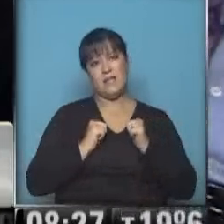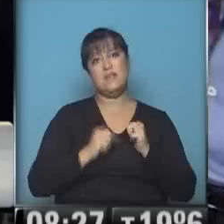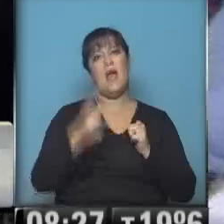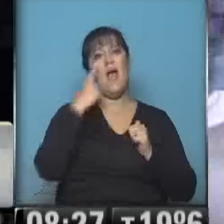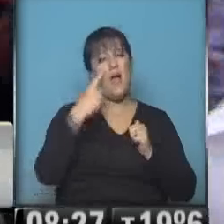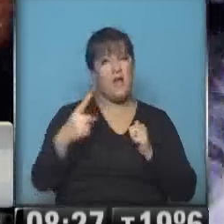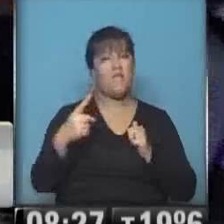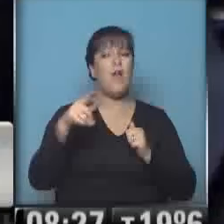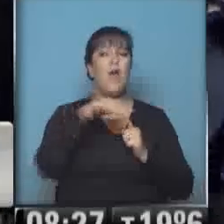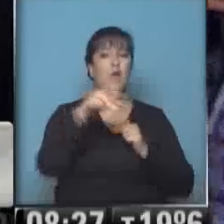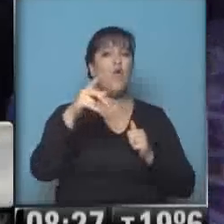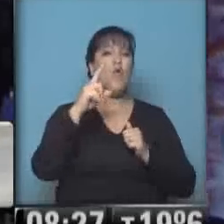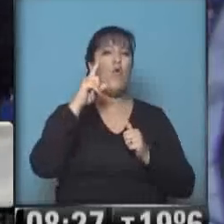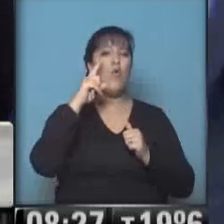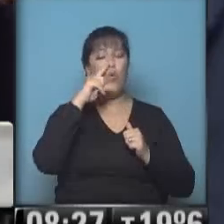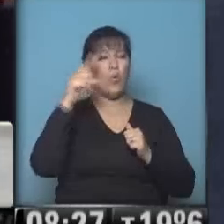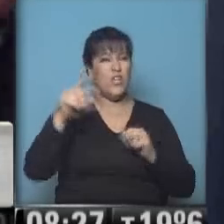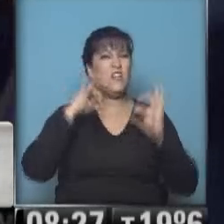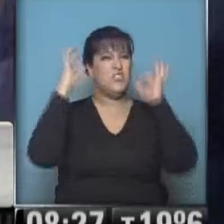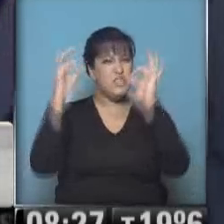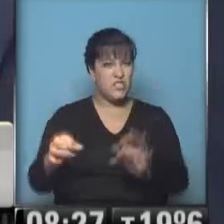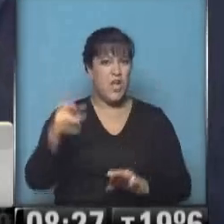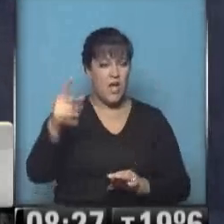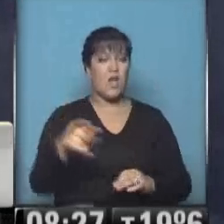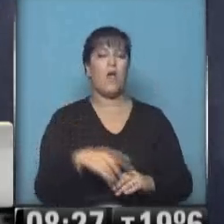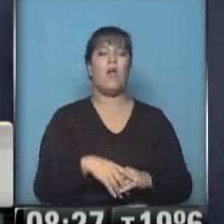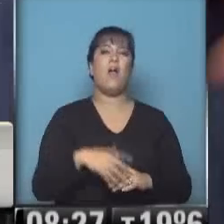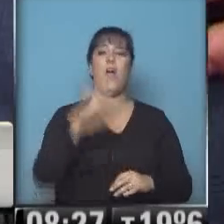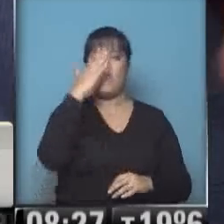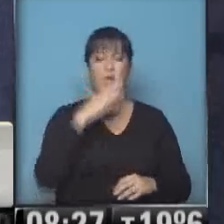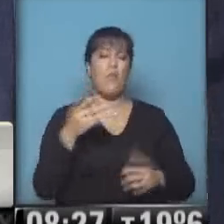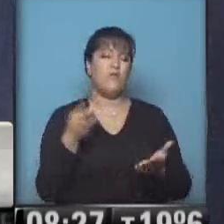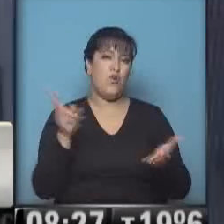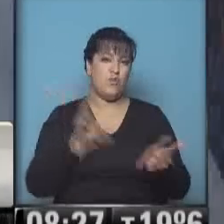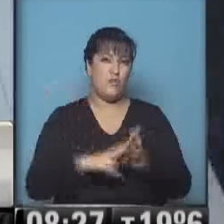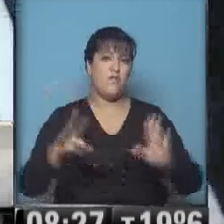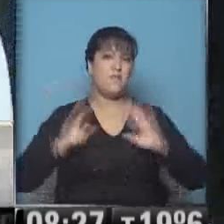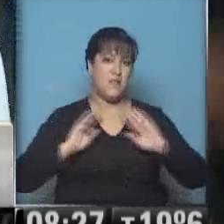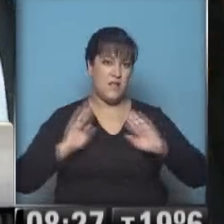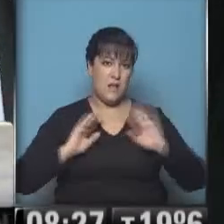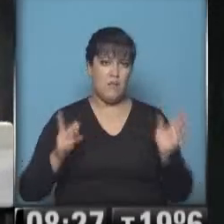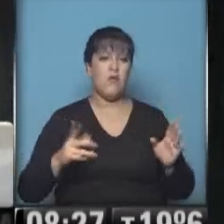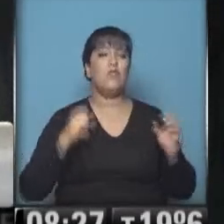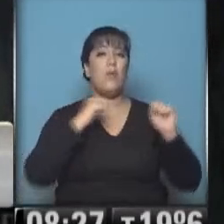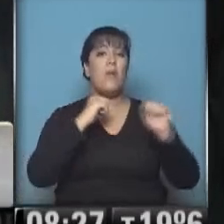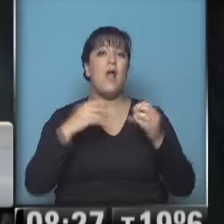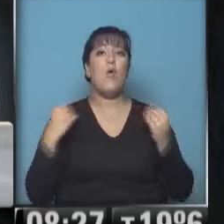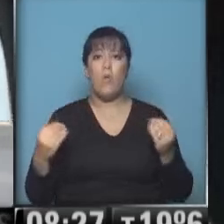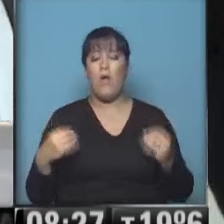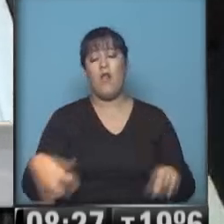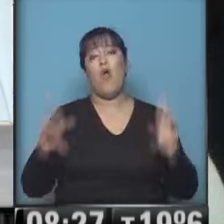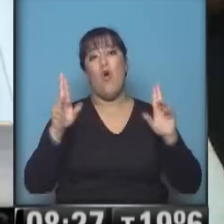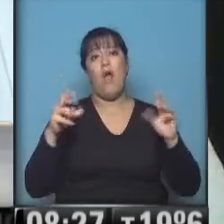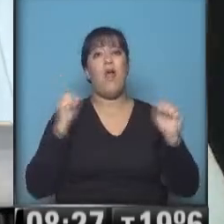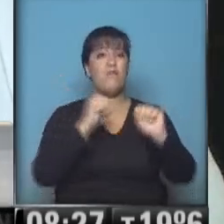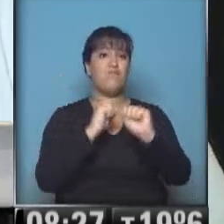y después descansar una semanita, dos y empezar a entrenar de vuelta. ¿Para qué pelea? Para lo que venga, creo que venga una pelea importante,